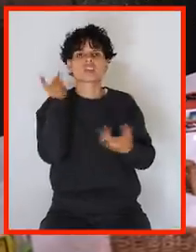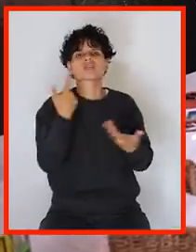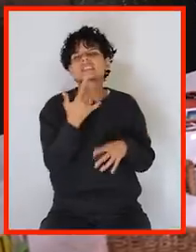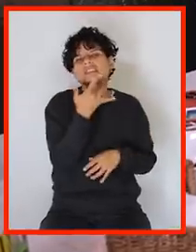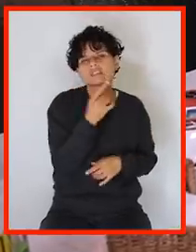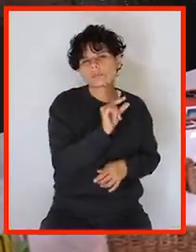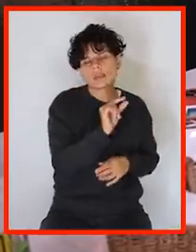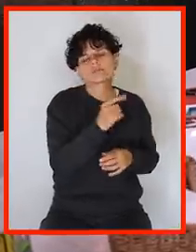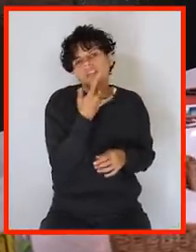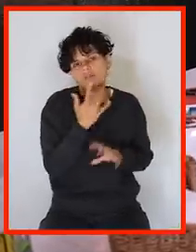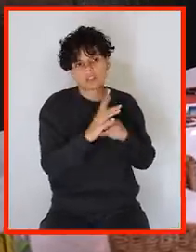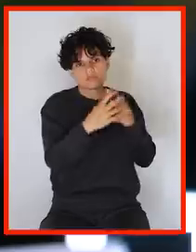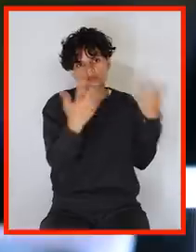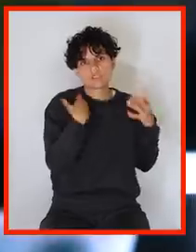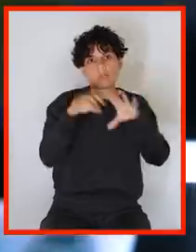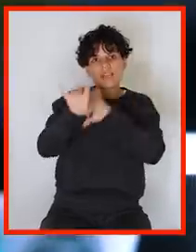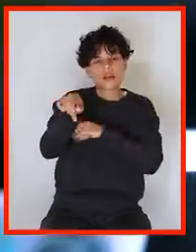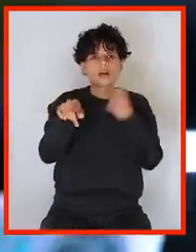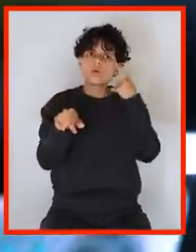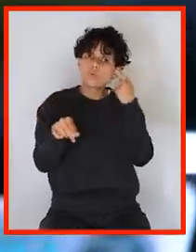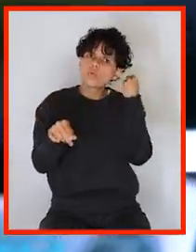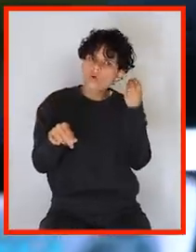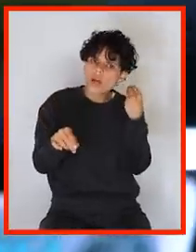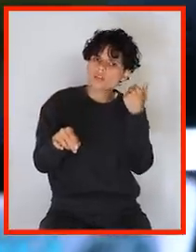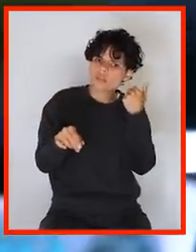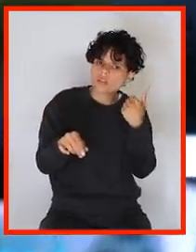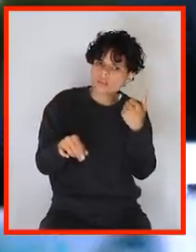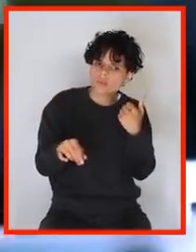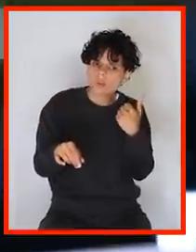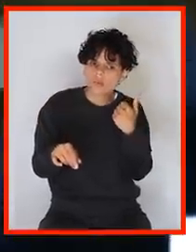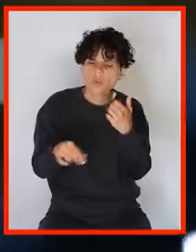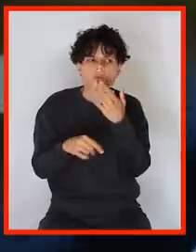como la maqueta, pues, bueno. Y me dice, ay, sabes que está súper bueno.